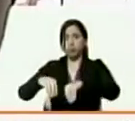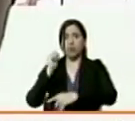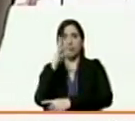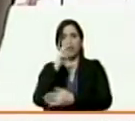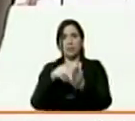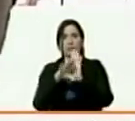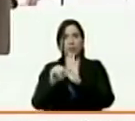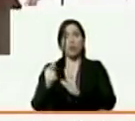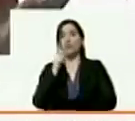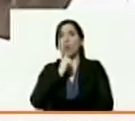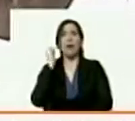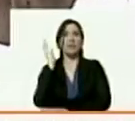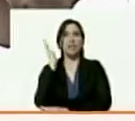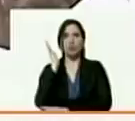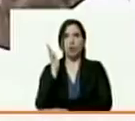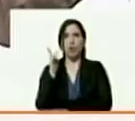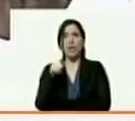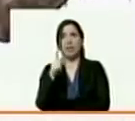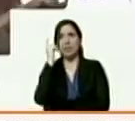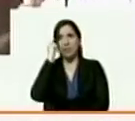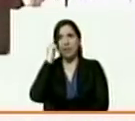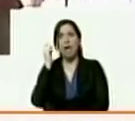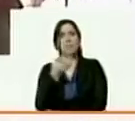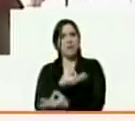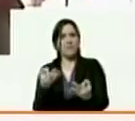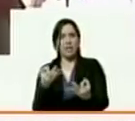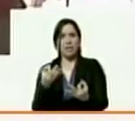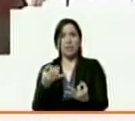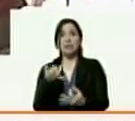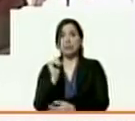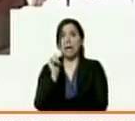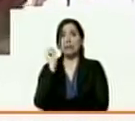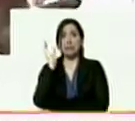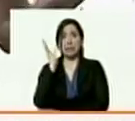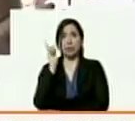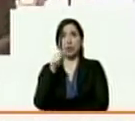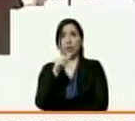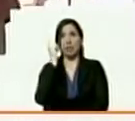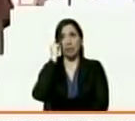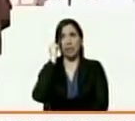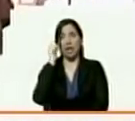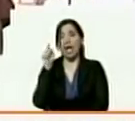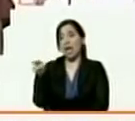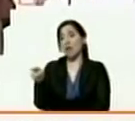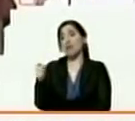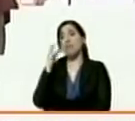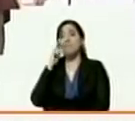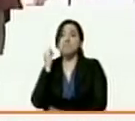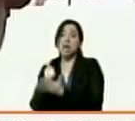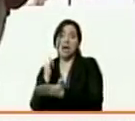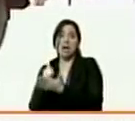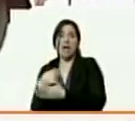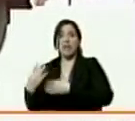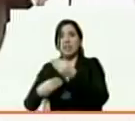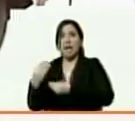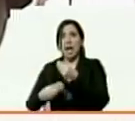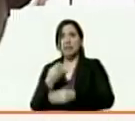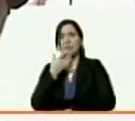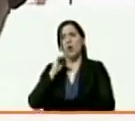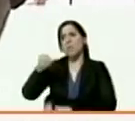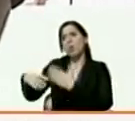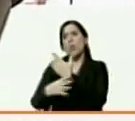tenemos sesiones ese día, perfecto. Si hay sesiones ese día, ellos verán qué hacen. Que Juanito